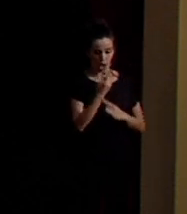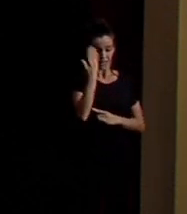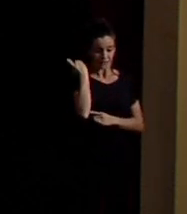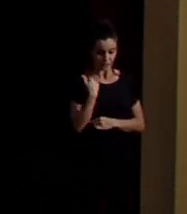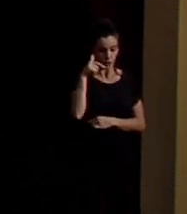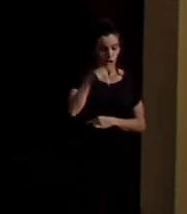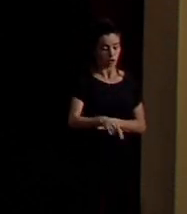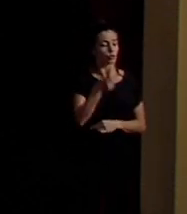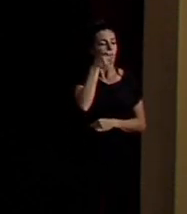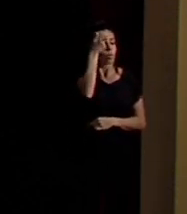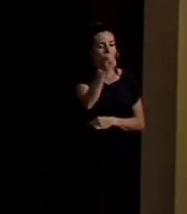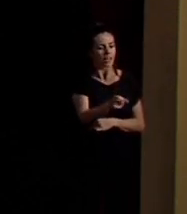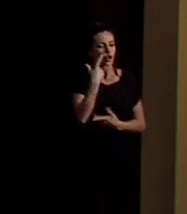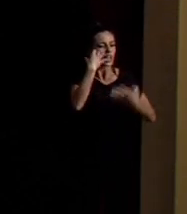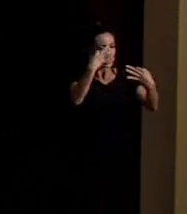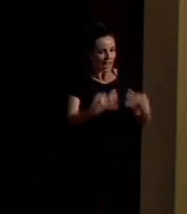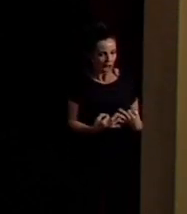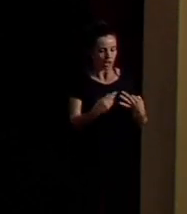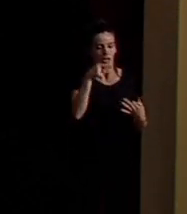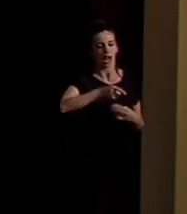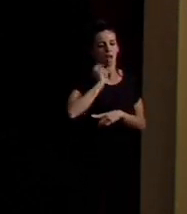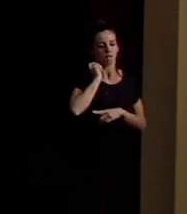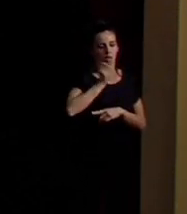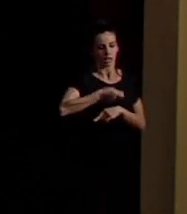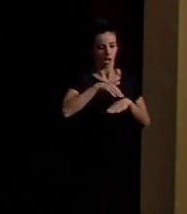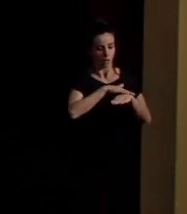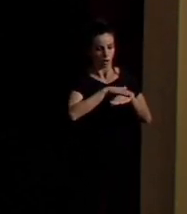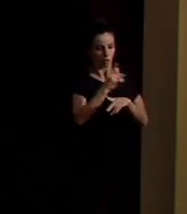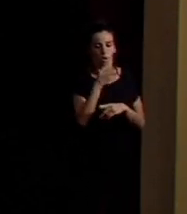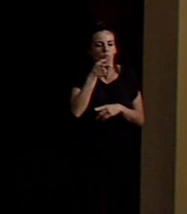de la Fiscalía General del Estado, es decir, que no es tampoco un dato de una